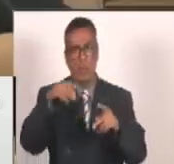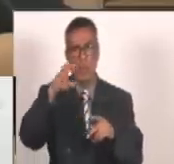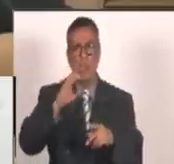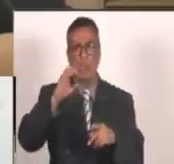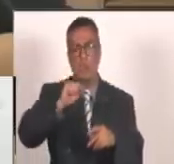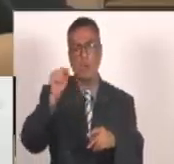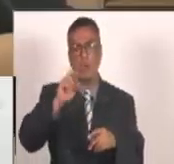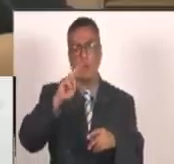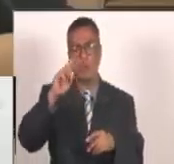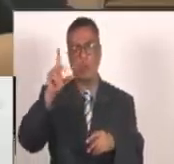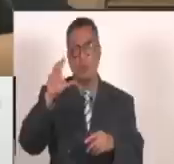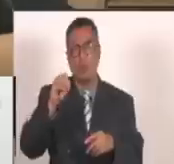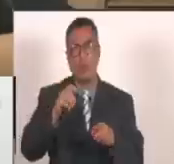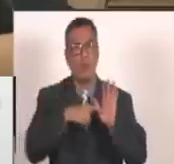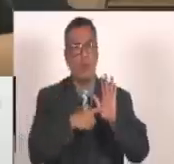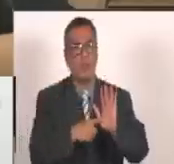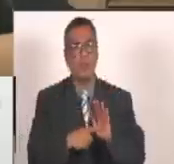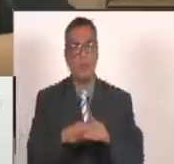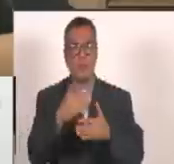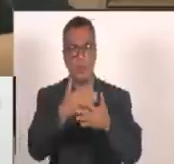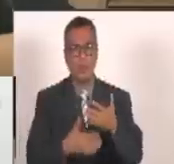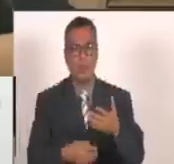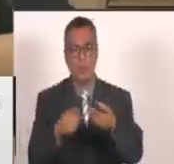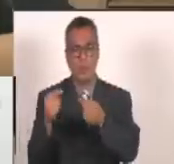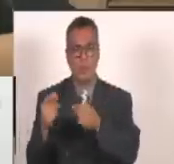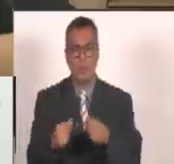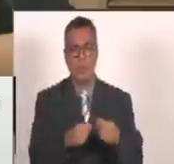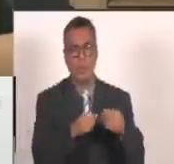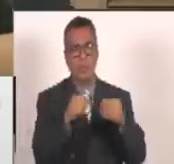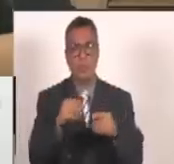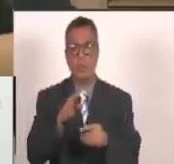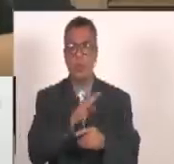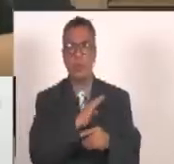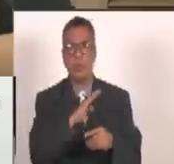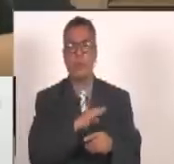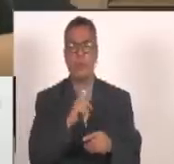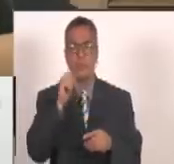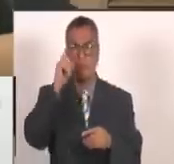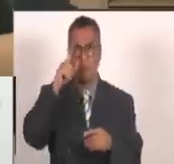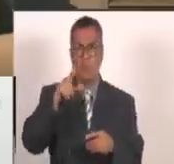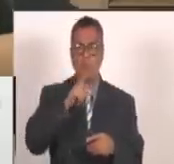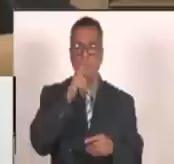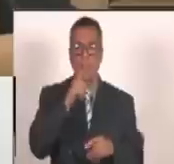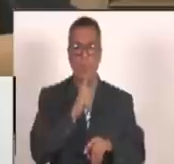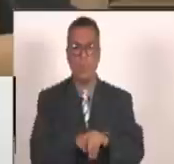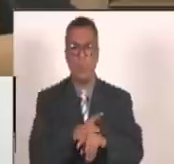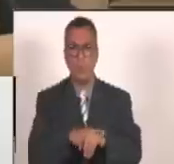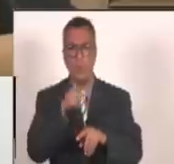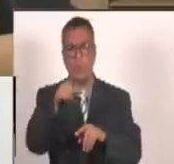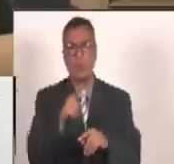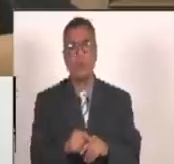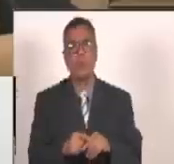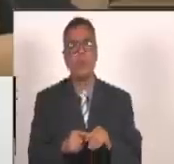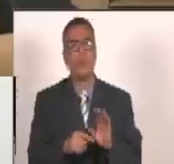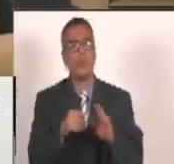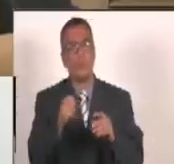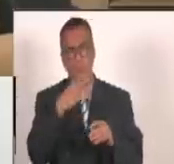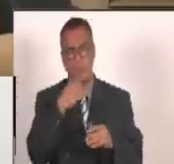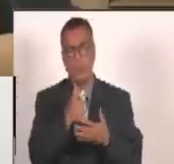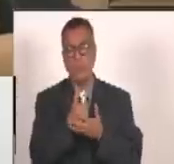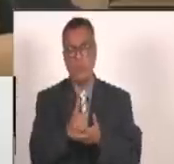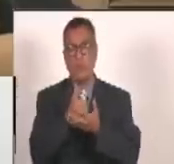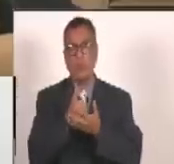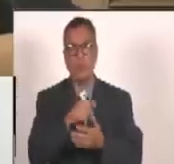Carlos Andrés Pérez presentó un paquete económico neoliberal que impactó negativamente en el bienestar